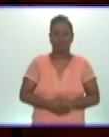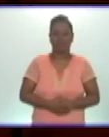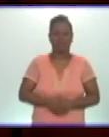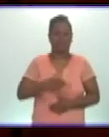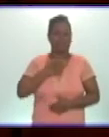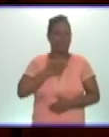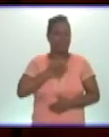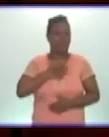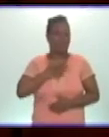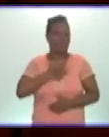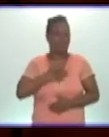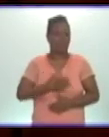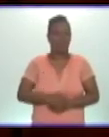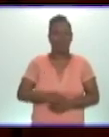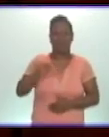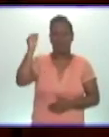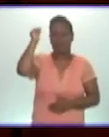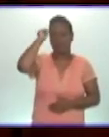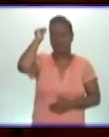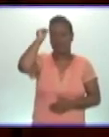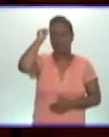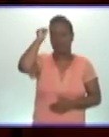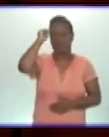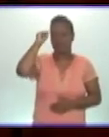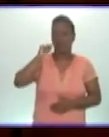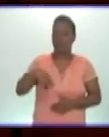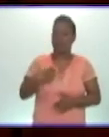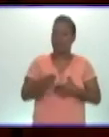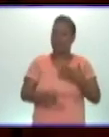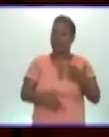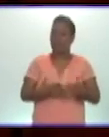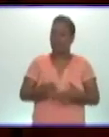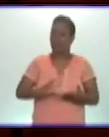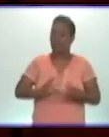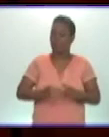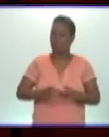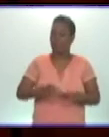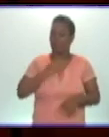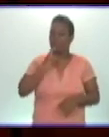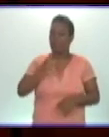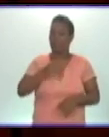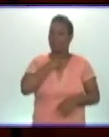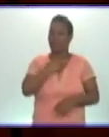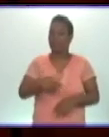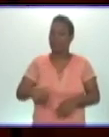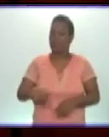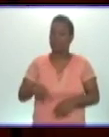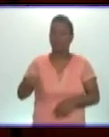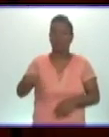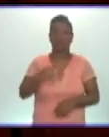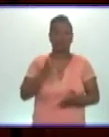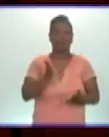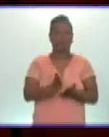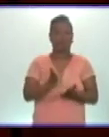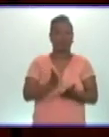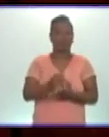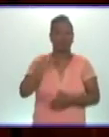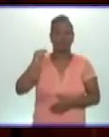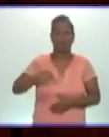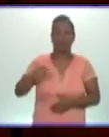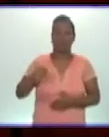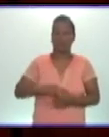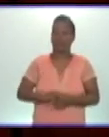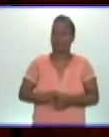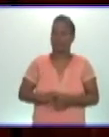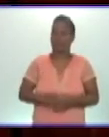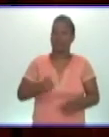Espero que hayan entendido este procedimiento. Esto ustedes lo estudiaron en este curso. Además, en los